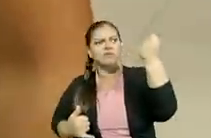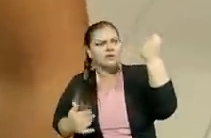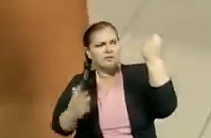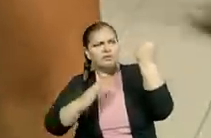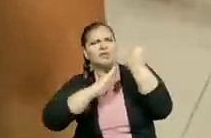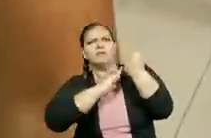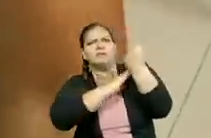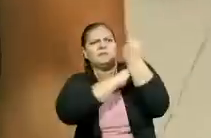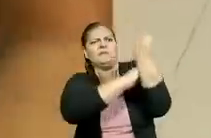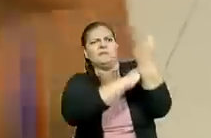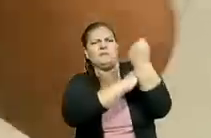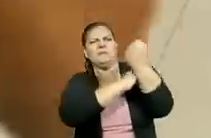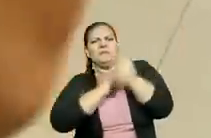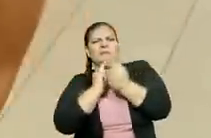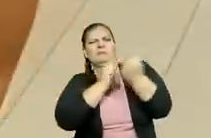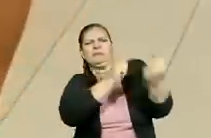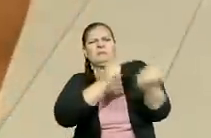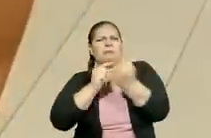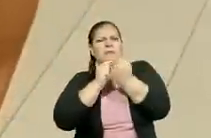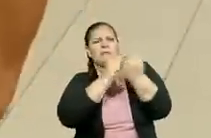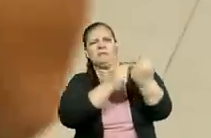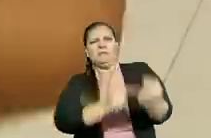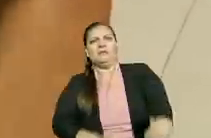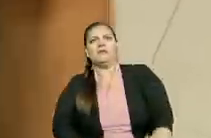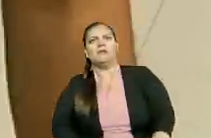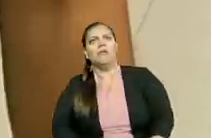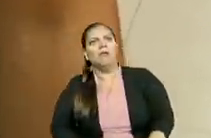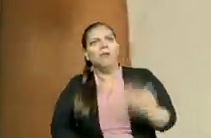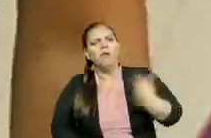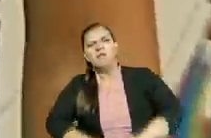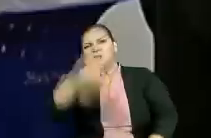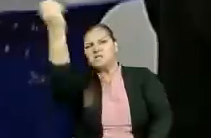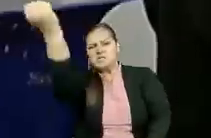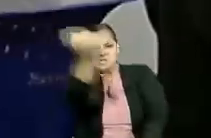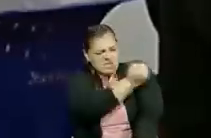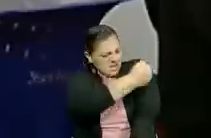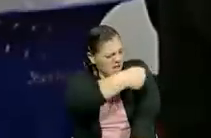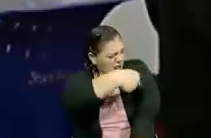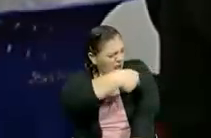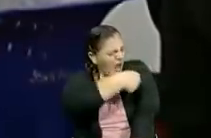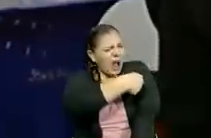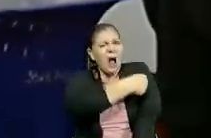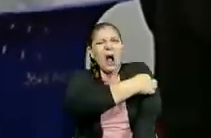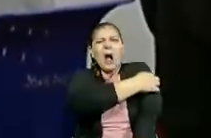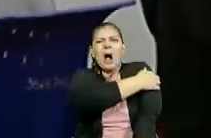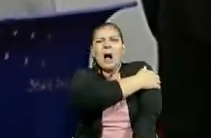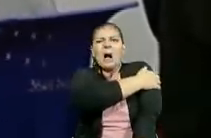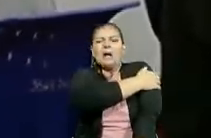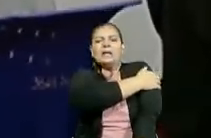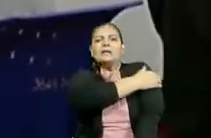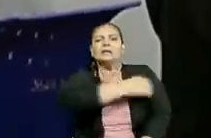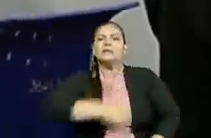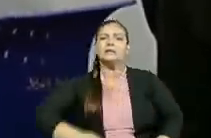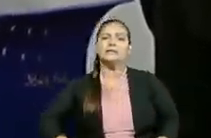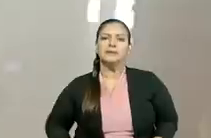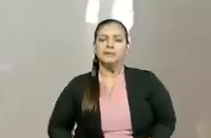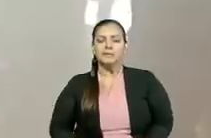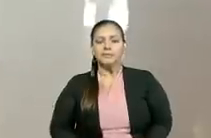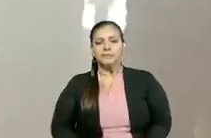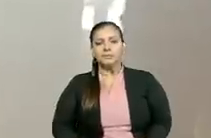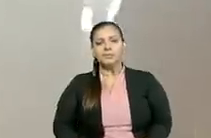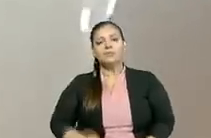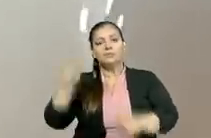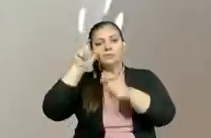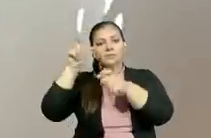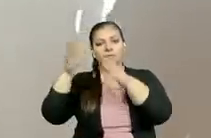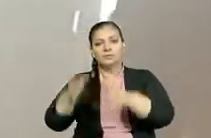mato, así me dijeron. Y yo forzando el robo, no me dejé, pedí que fuimos atrás y todo y seguí atrás de uno. El hecho